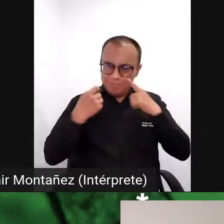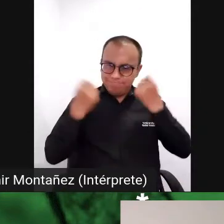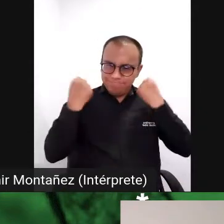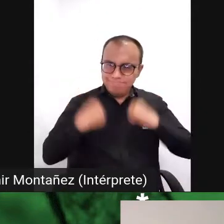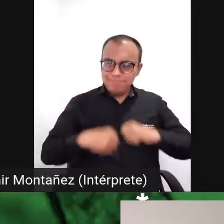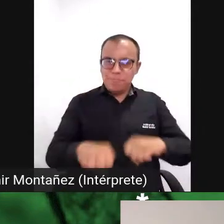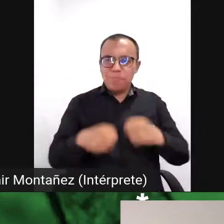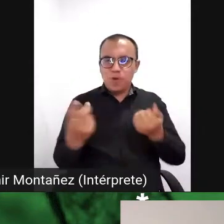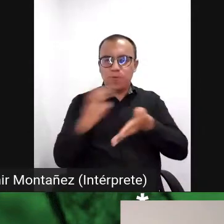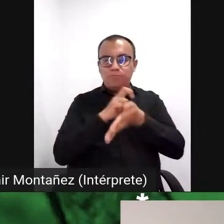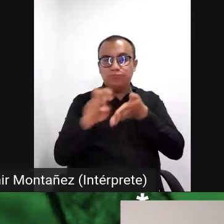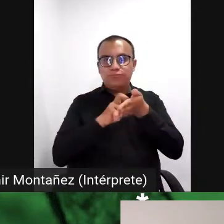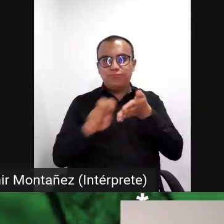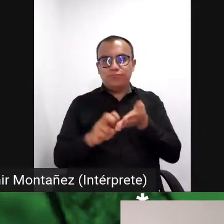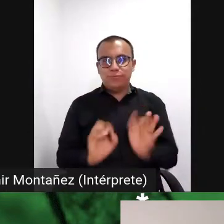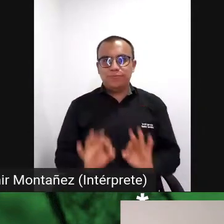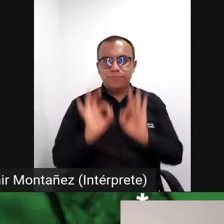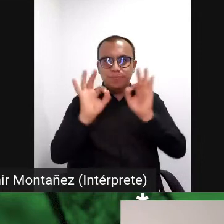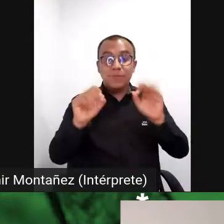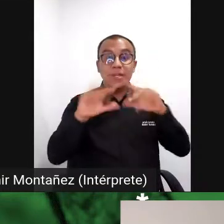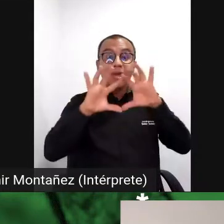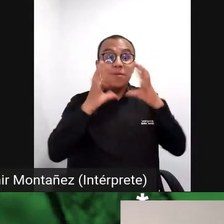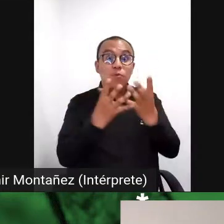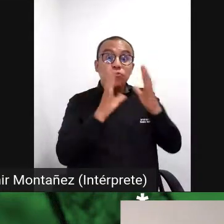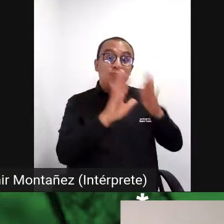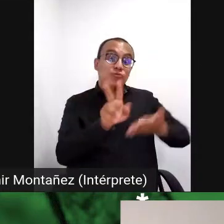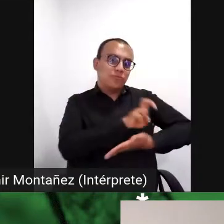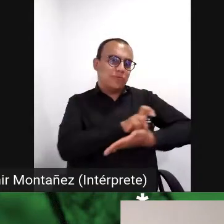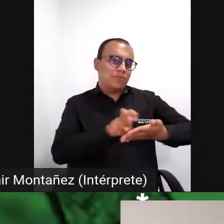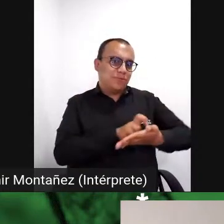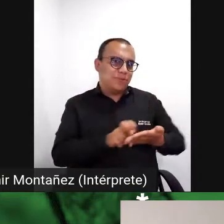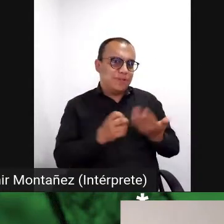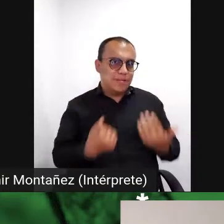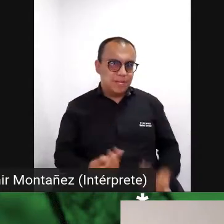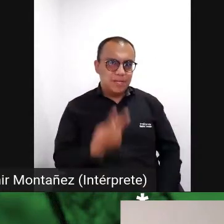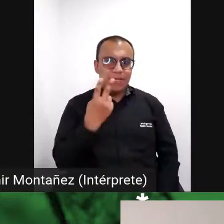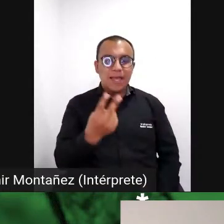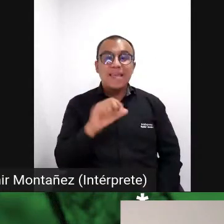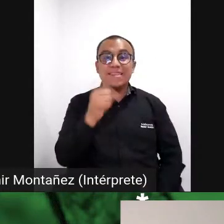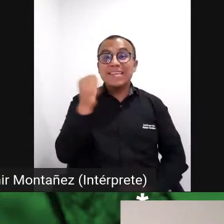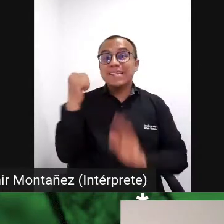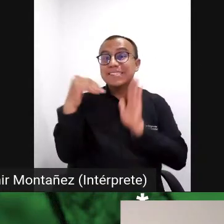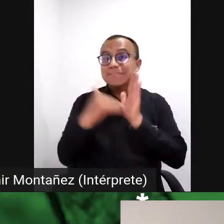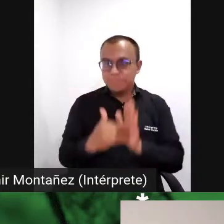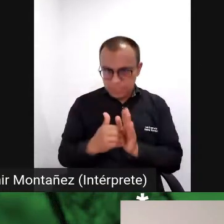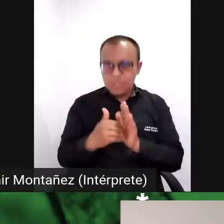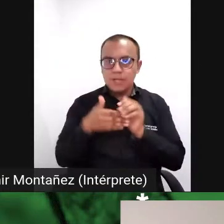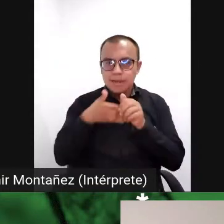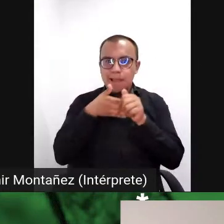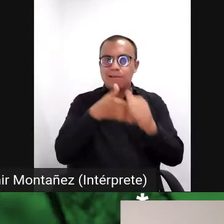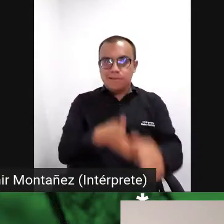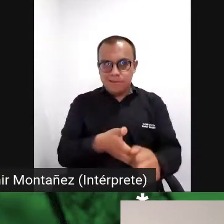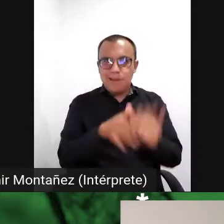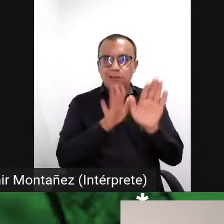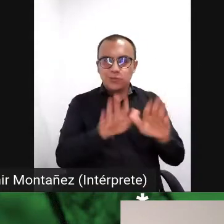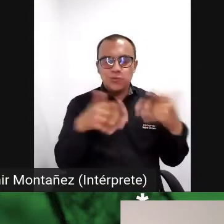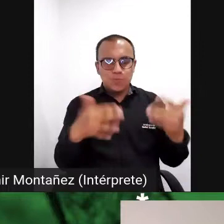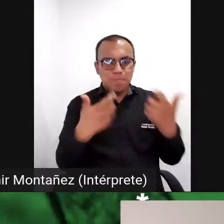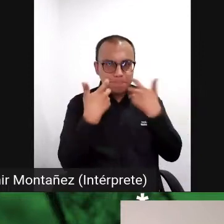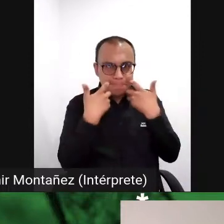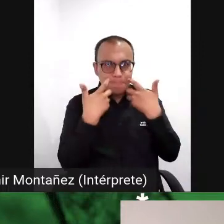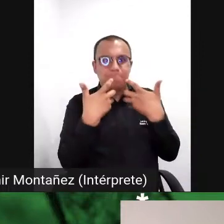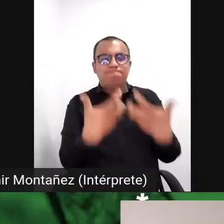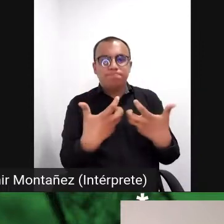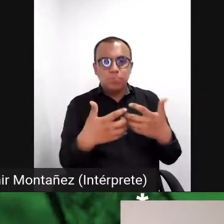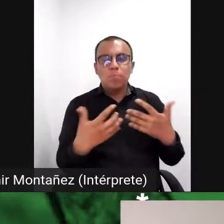fuera importante. Y en el mundo editorial, digamos, esa edición de 10.000 ejemplares de la guía de campo es muy notoria,